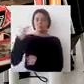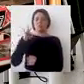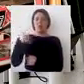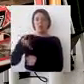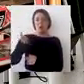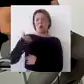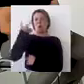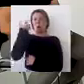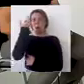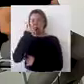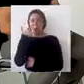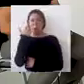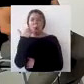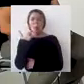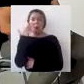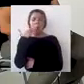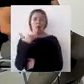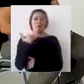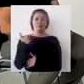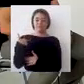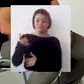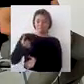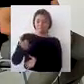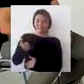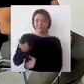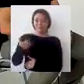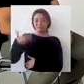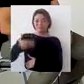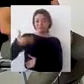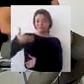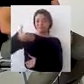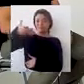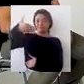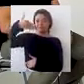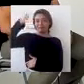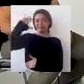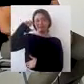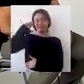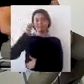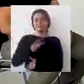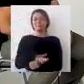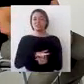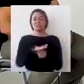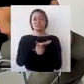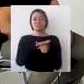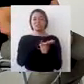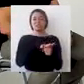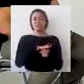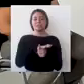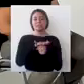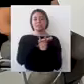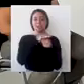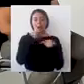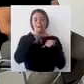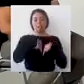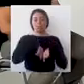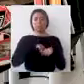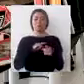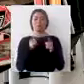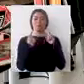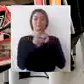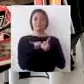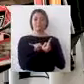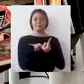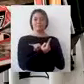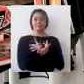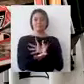es maravilloso. Creo que cualquier joven leería esto. Es de Rey Naranjo Editores. Y hay editoriales ya atreviéndose a publicar cada vez